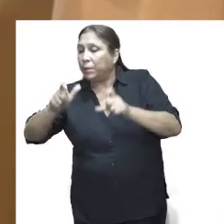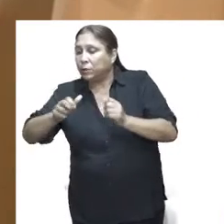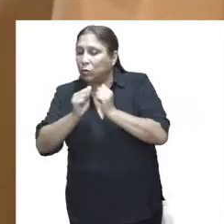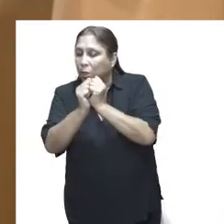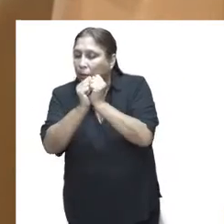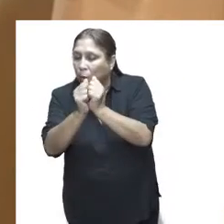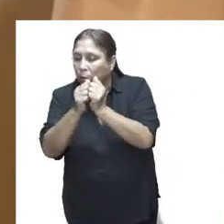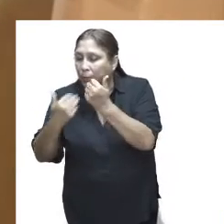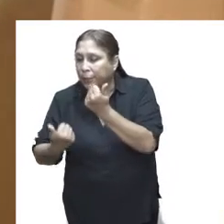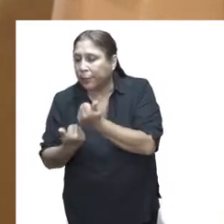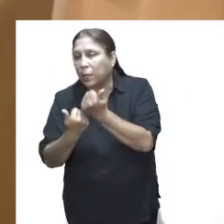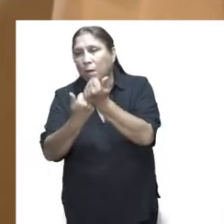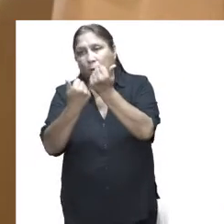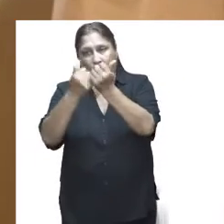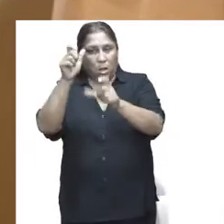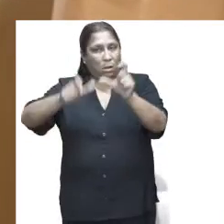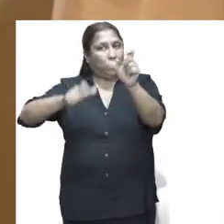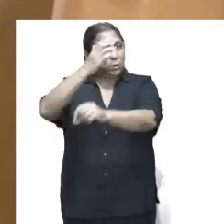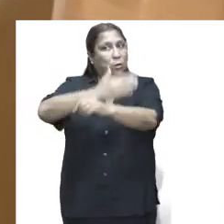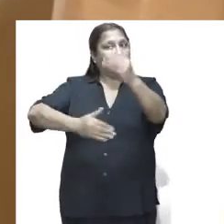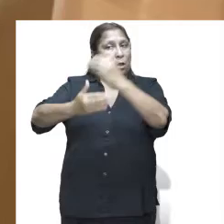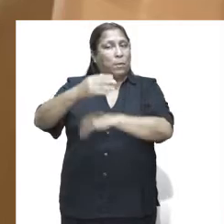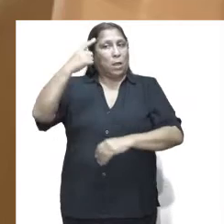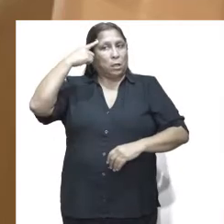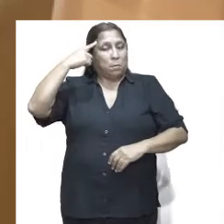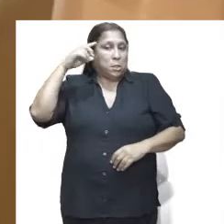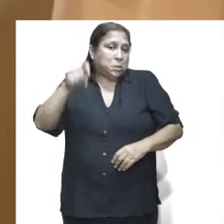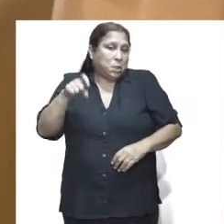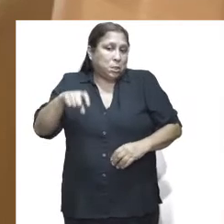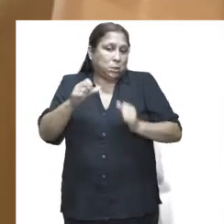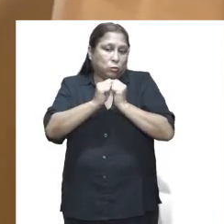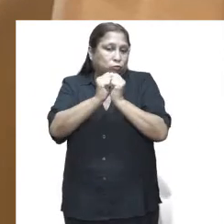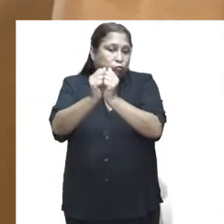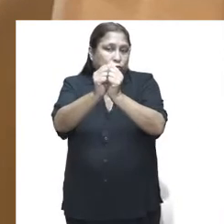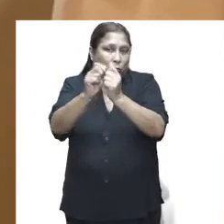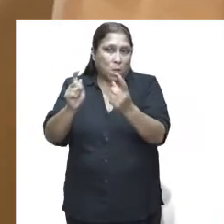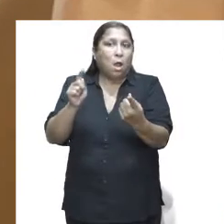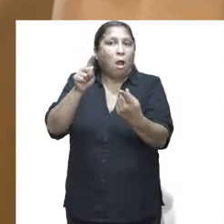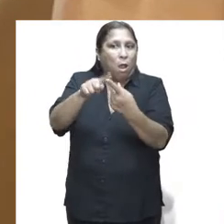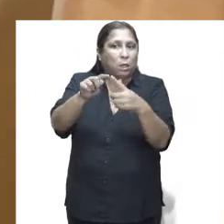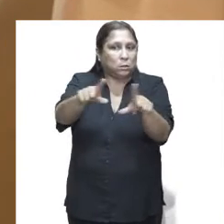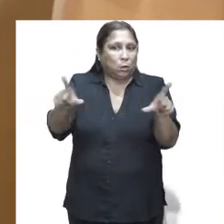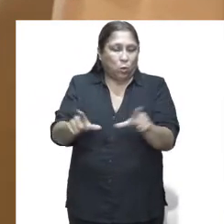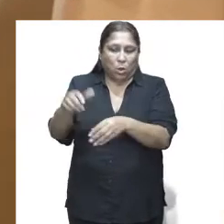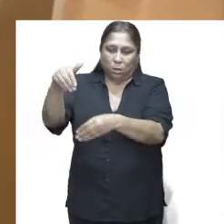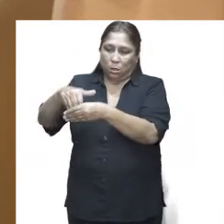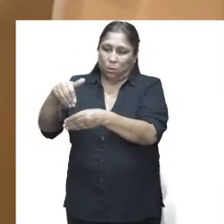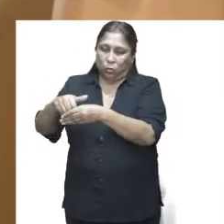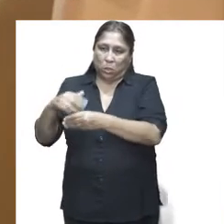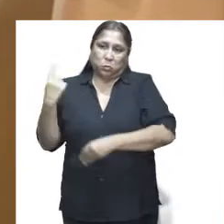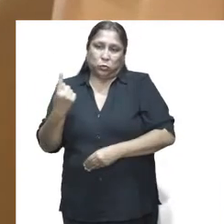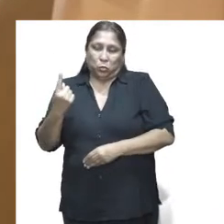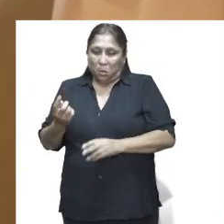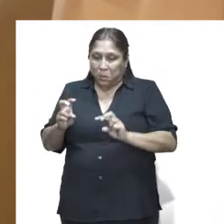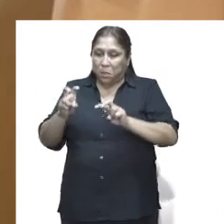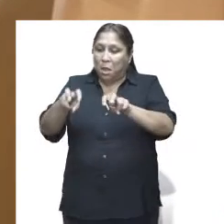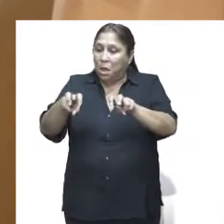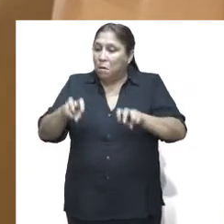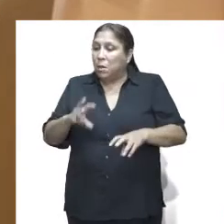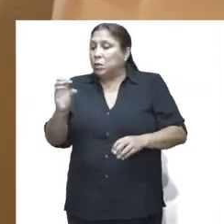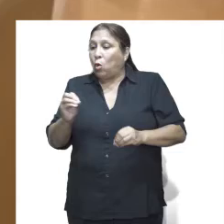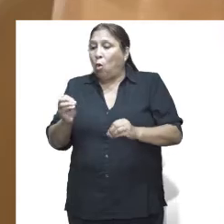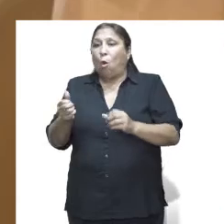Que pueda la persona con discapacidad considerar que necesita de apoyo para poder, ya sea solo llegar a la mesa o ya sea